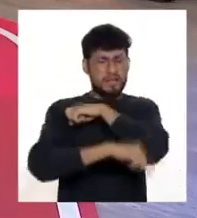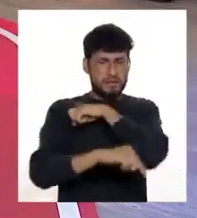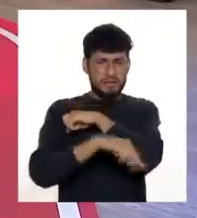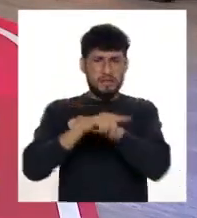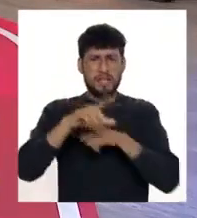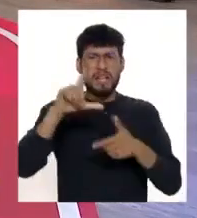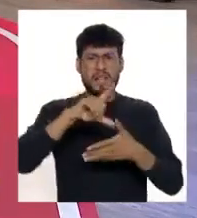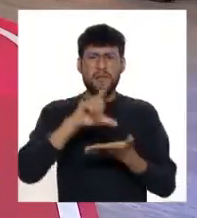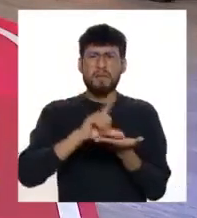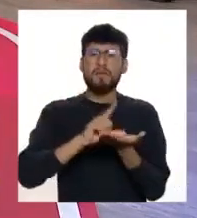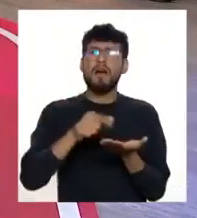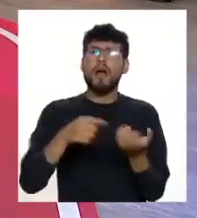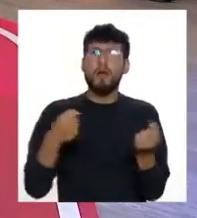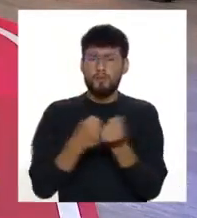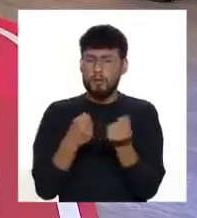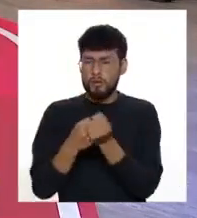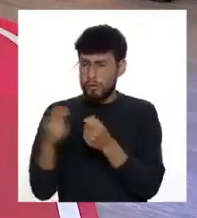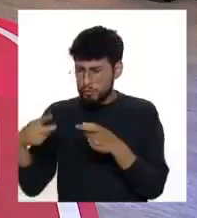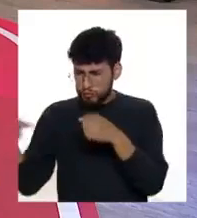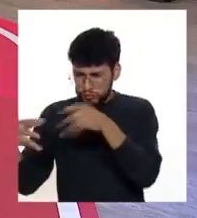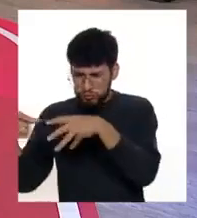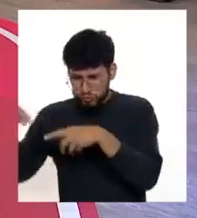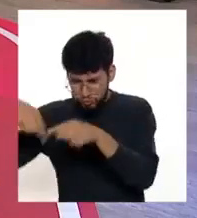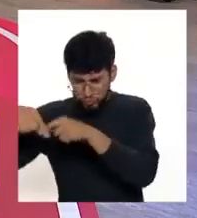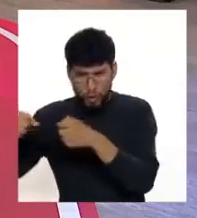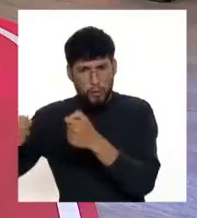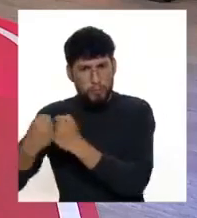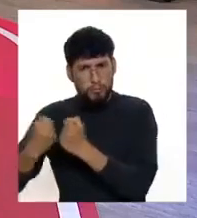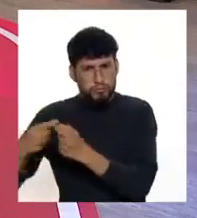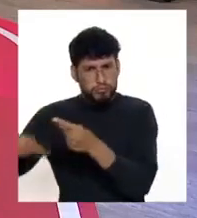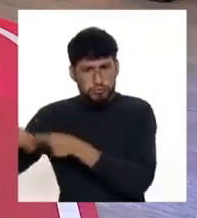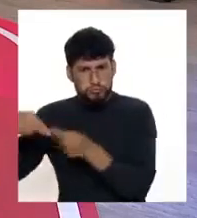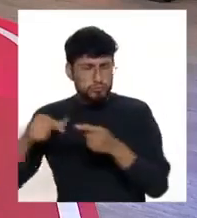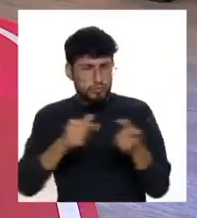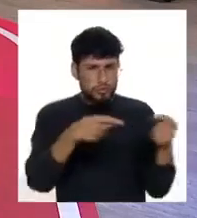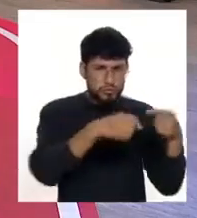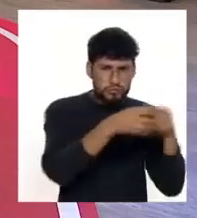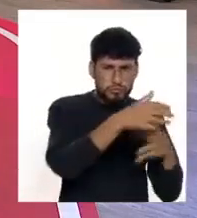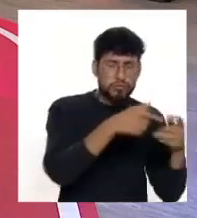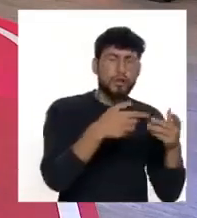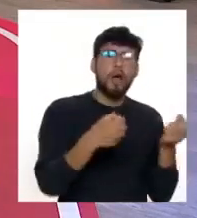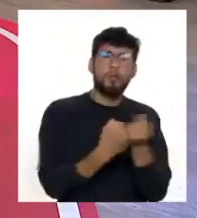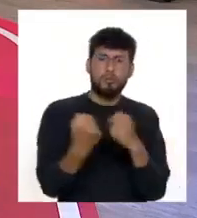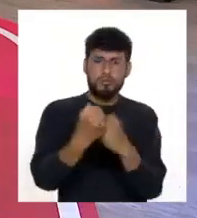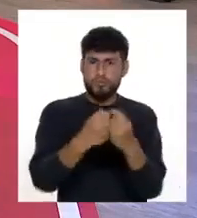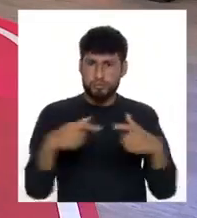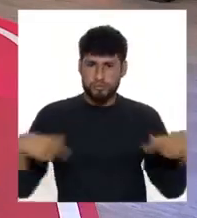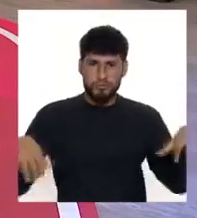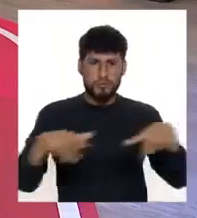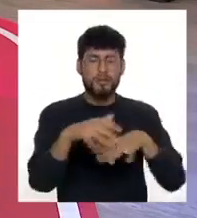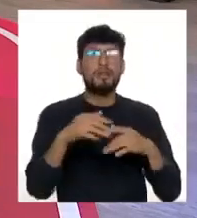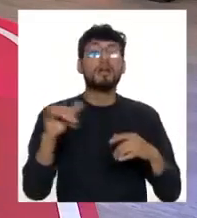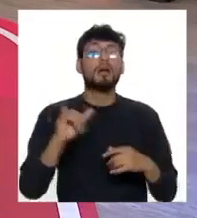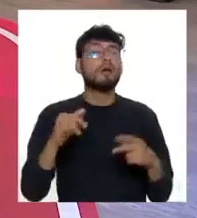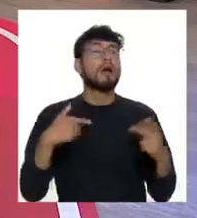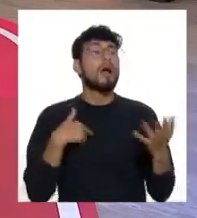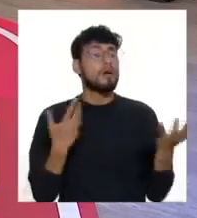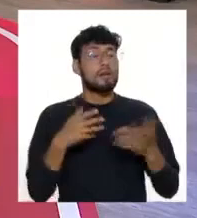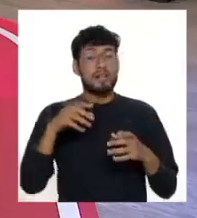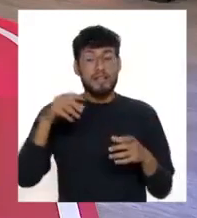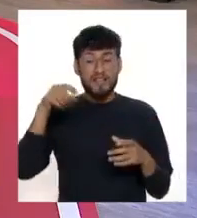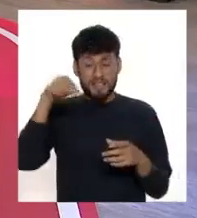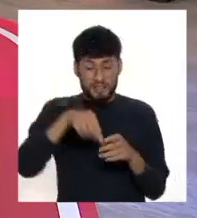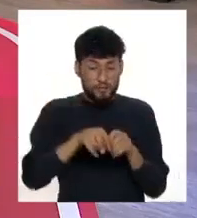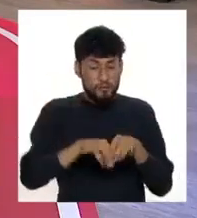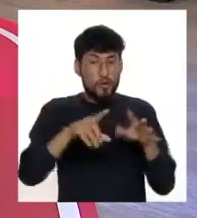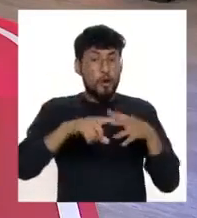Lima que son los que apoyan justamente a los emprendedores y este tipo de de proyectos también hemos financiado eh Para capital semilla